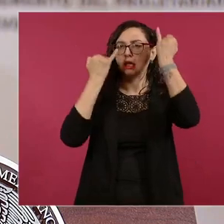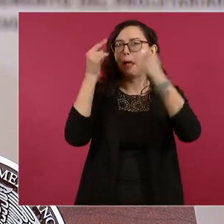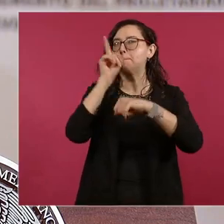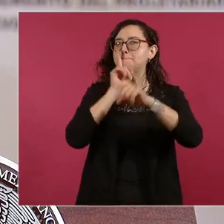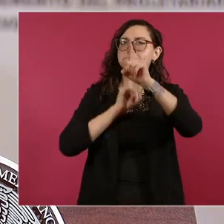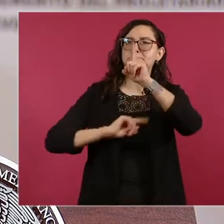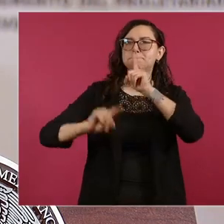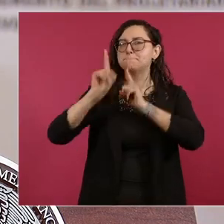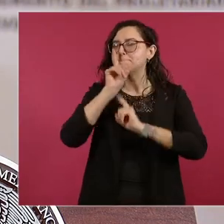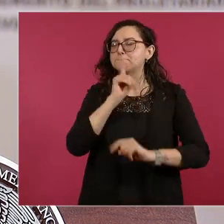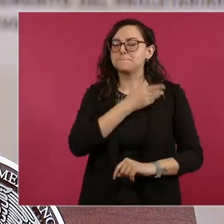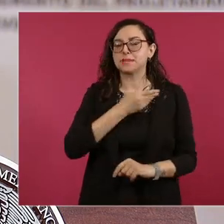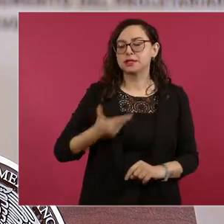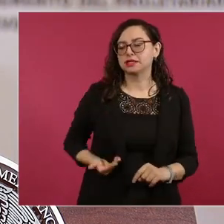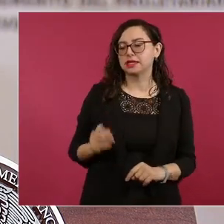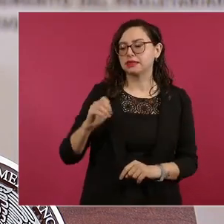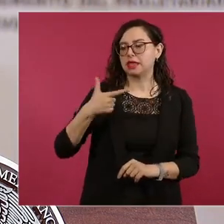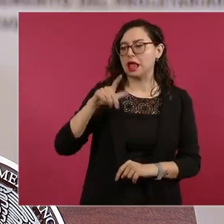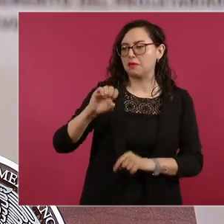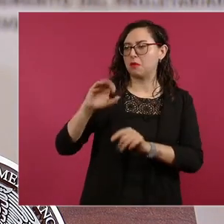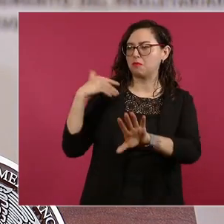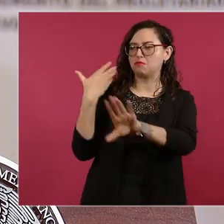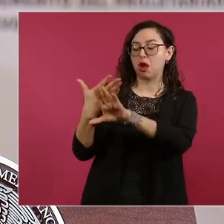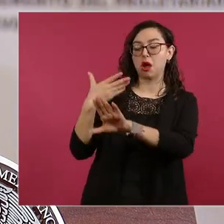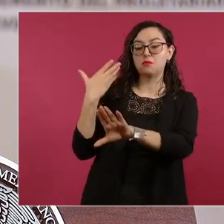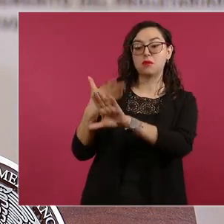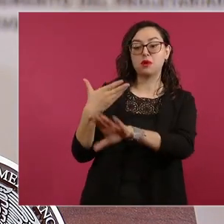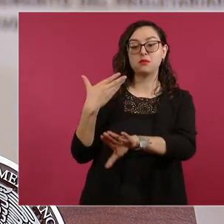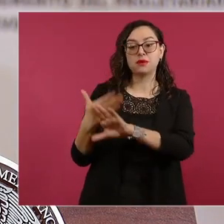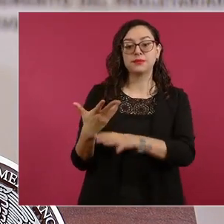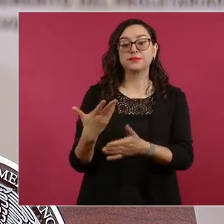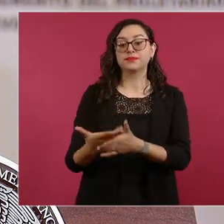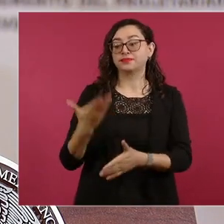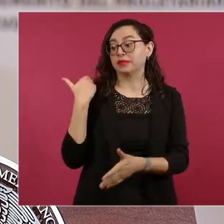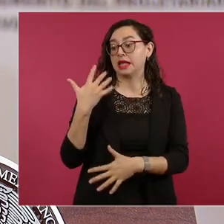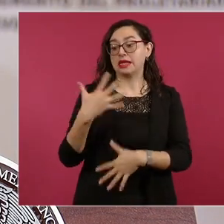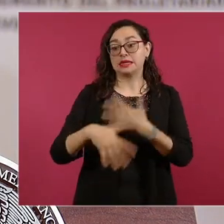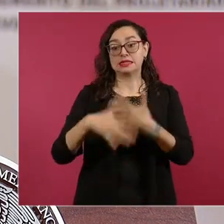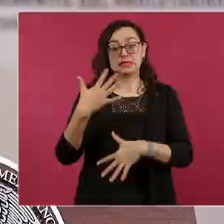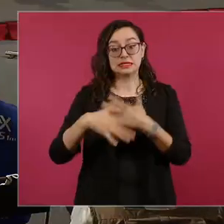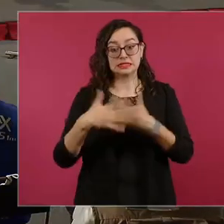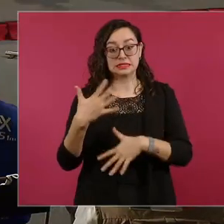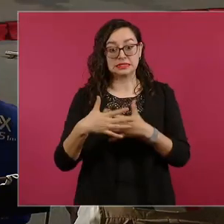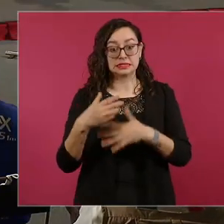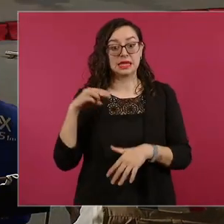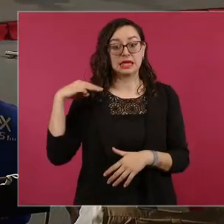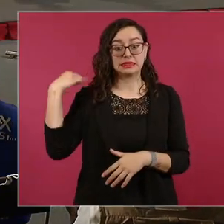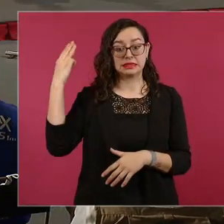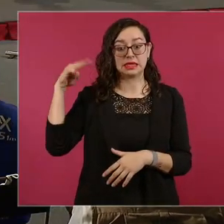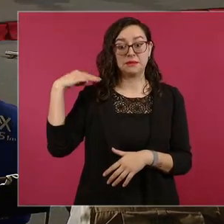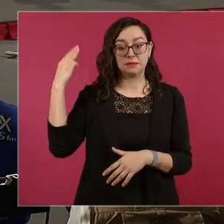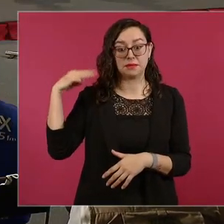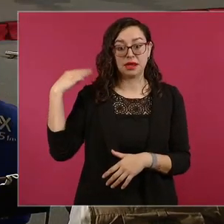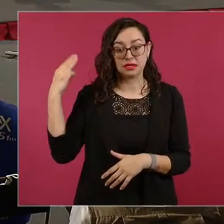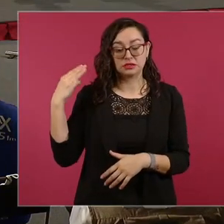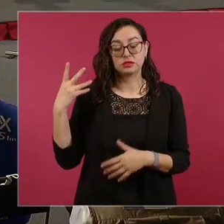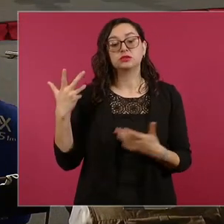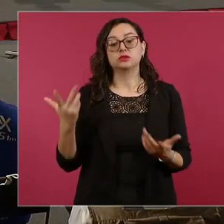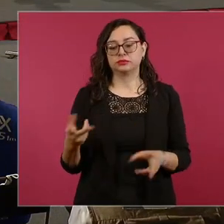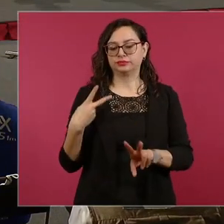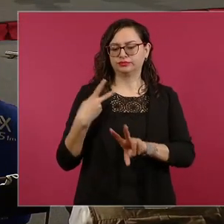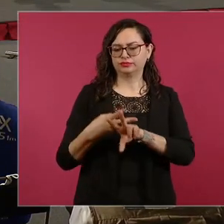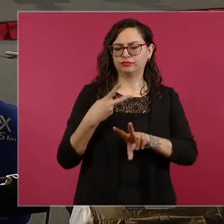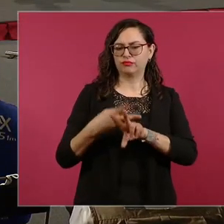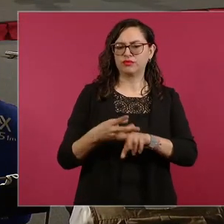continúa. El 15 de marzo pasado, una de las cuentas principales de la red de bots que promueve tendencias,